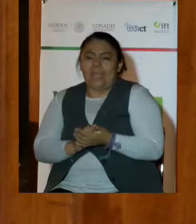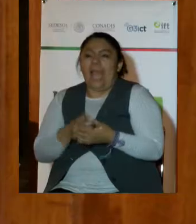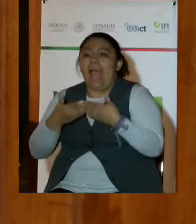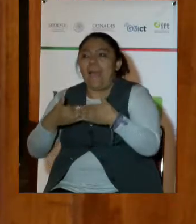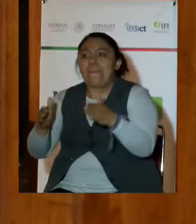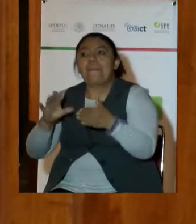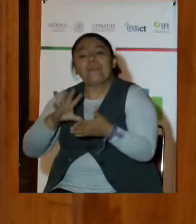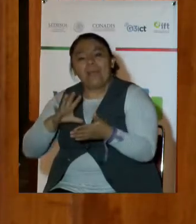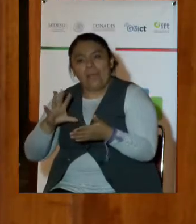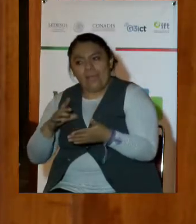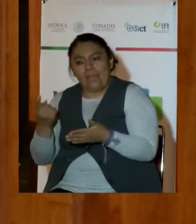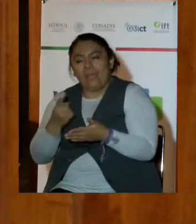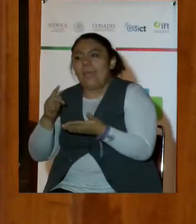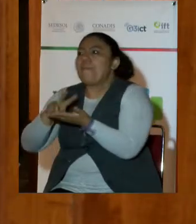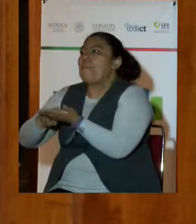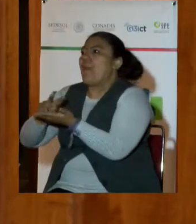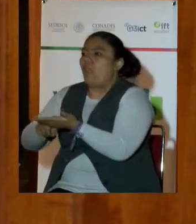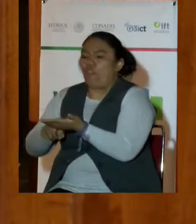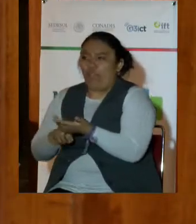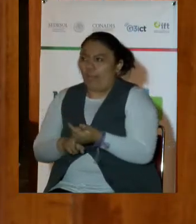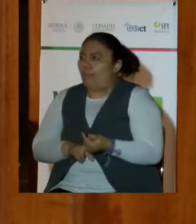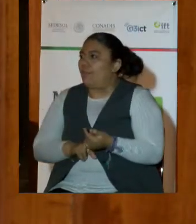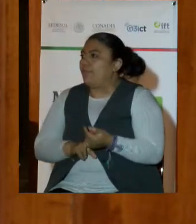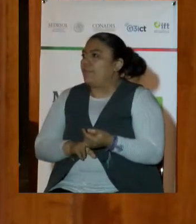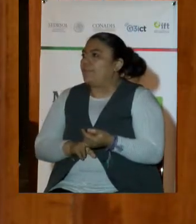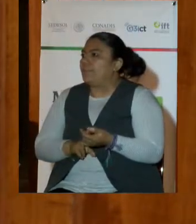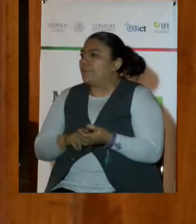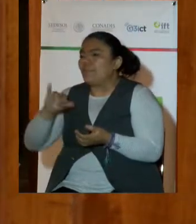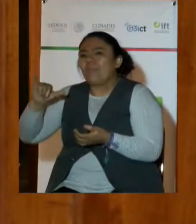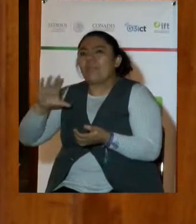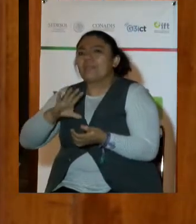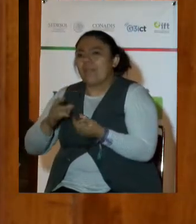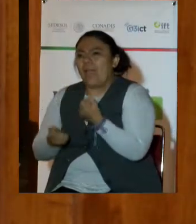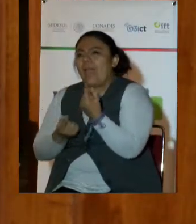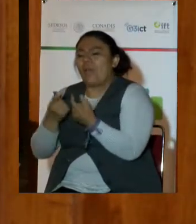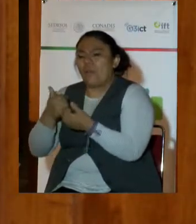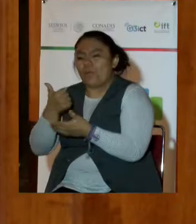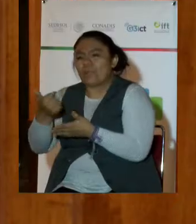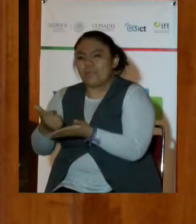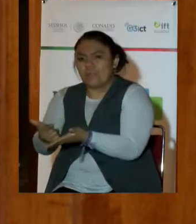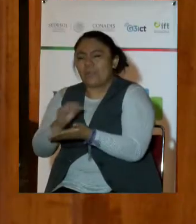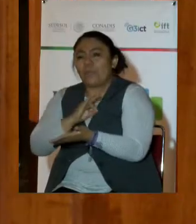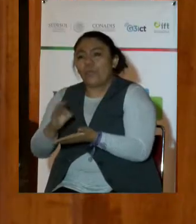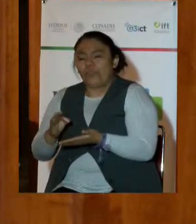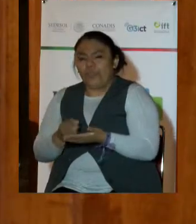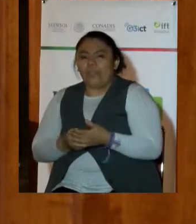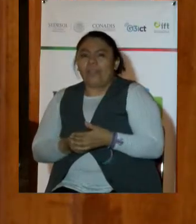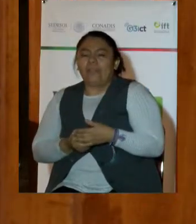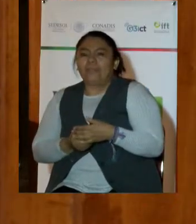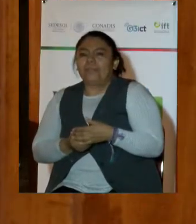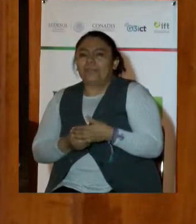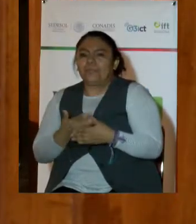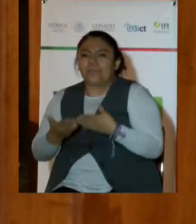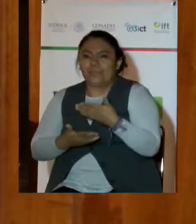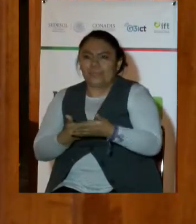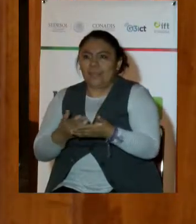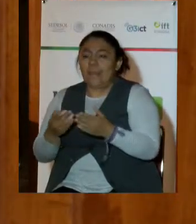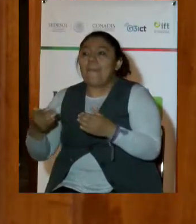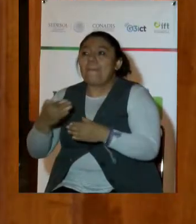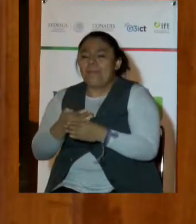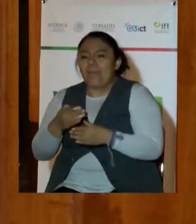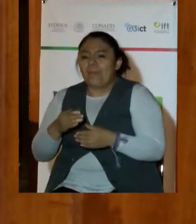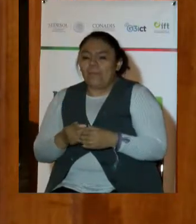el 411, que por un lado es un directorio de una serie de servicios